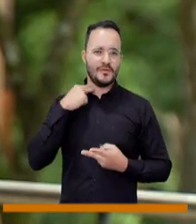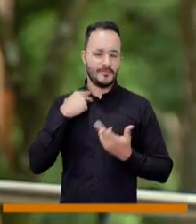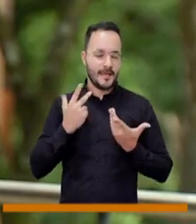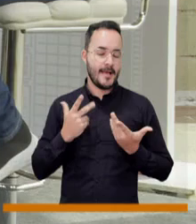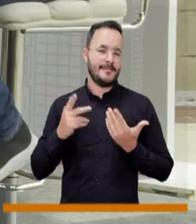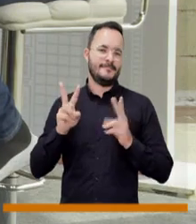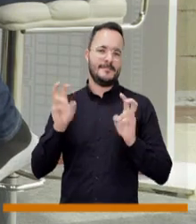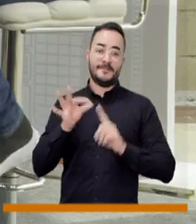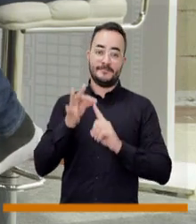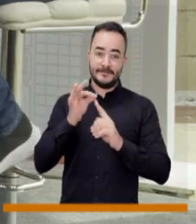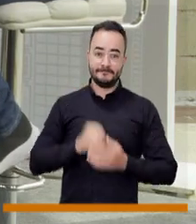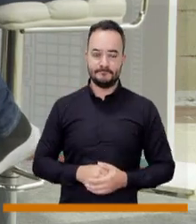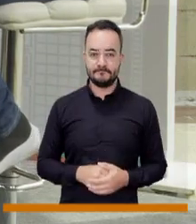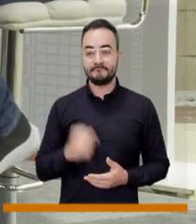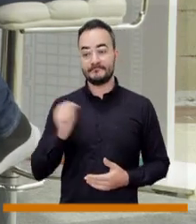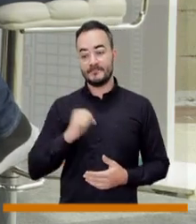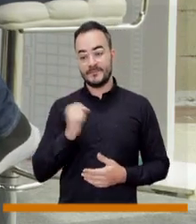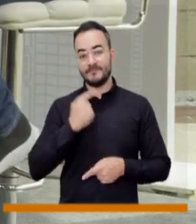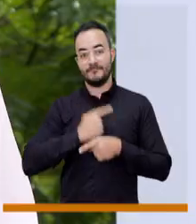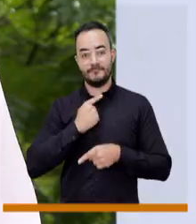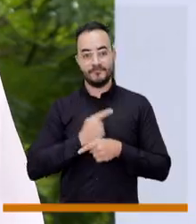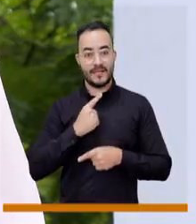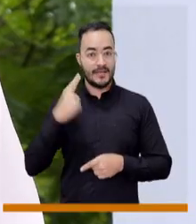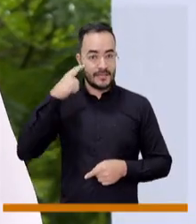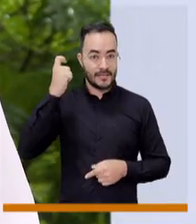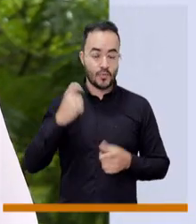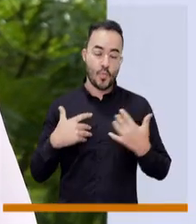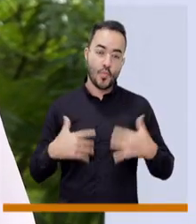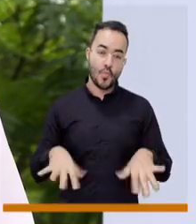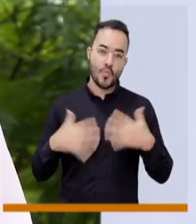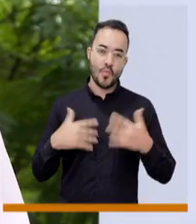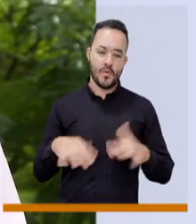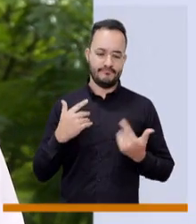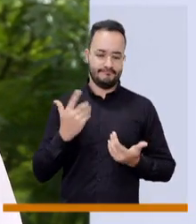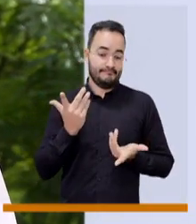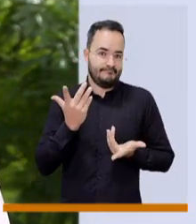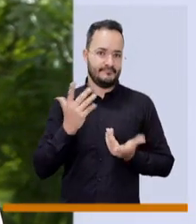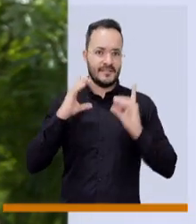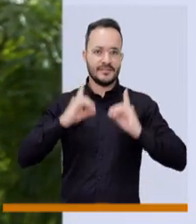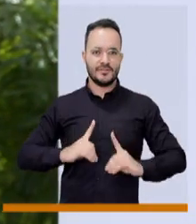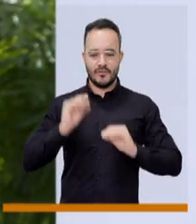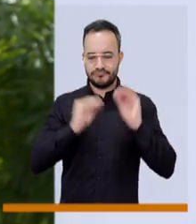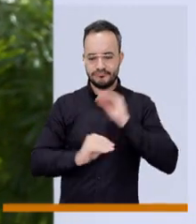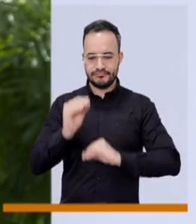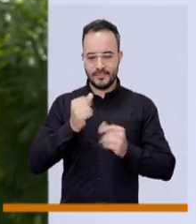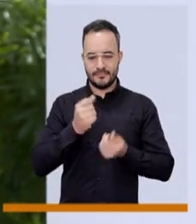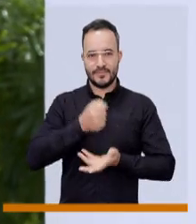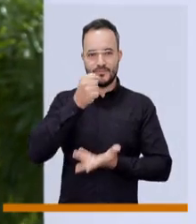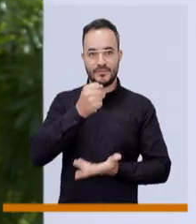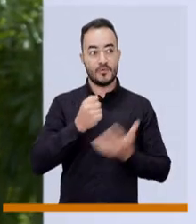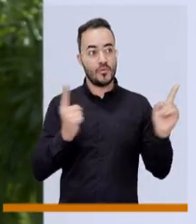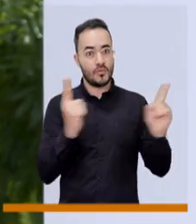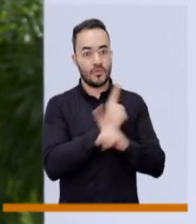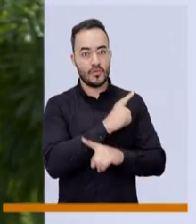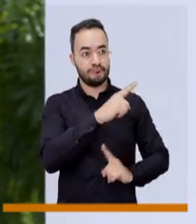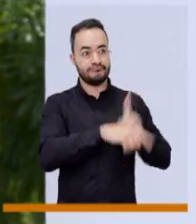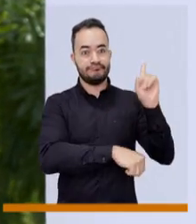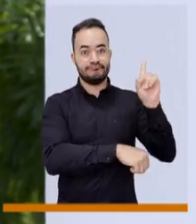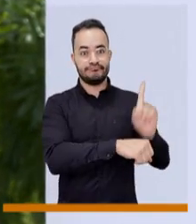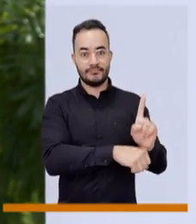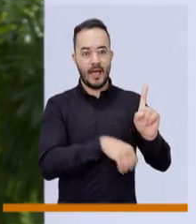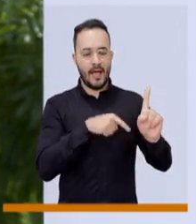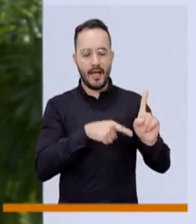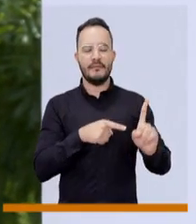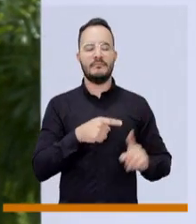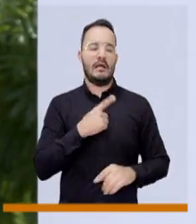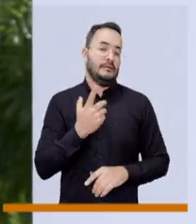para noviembre. Concejal Díaz. Bueno, yo creo que esto es un gran reto porque deja uno el presupuesto del próximo